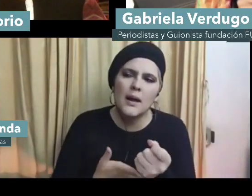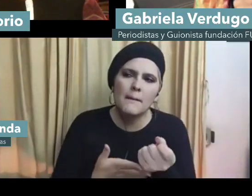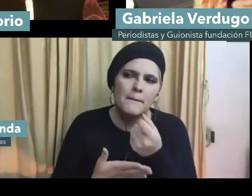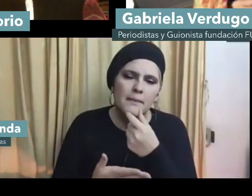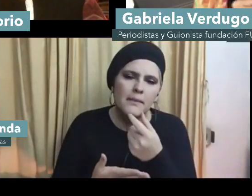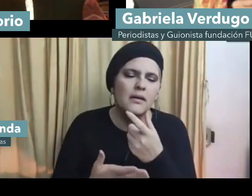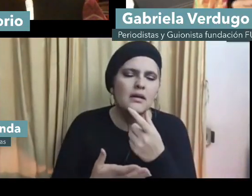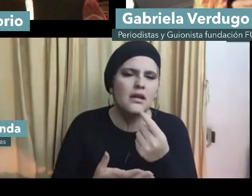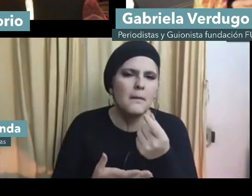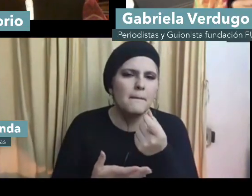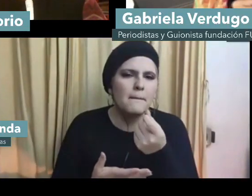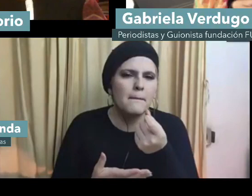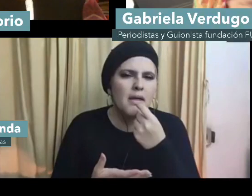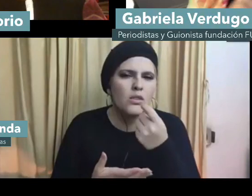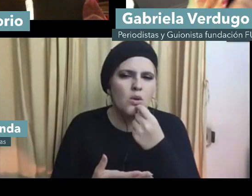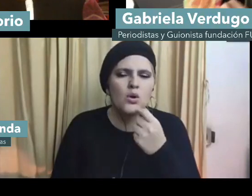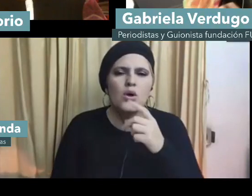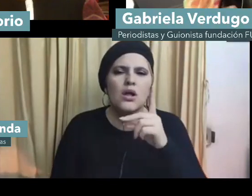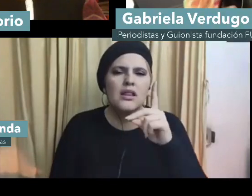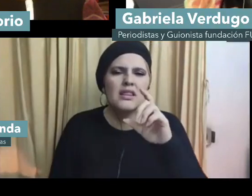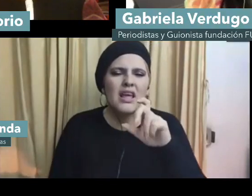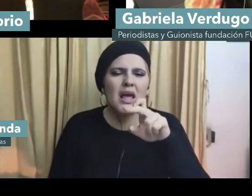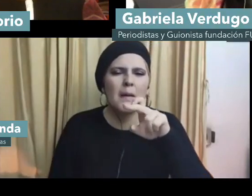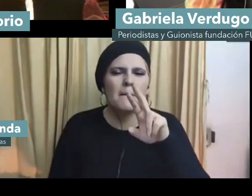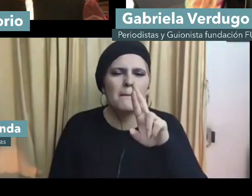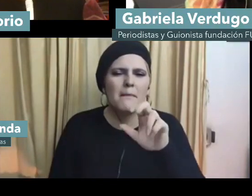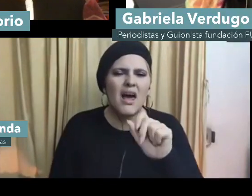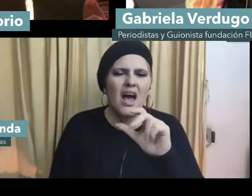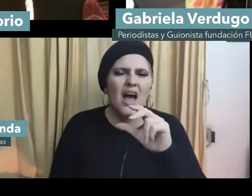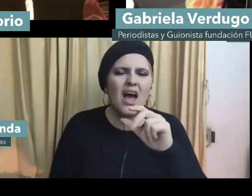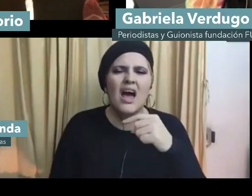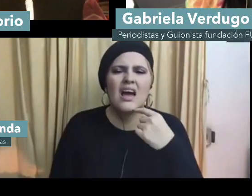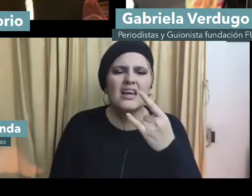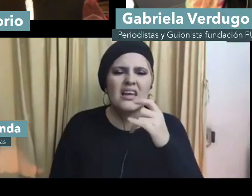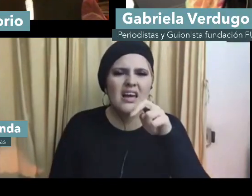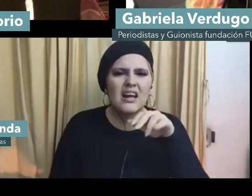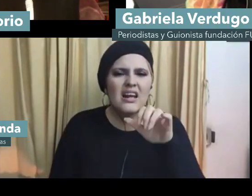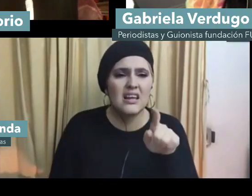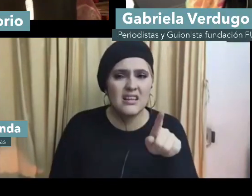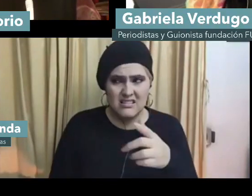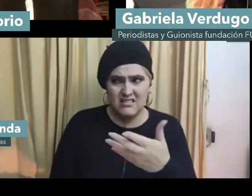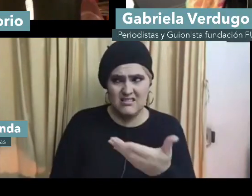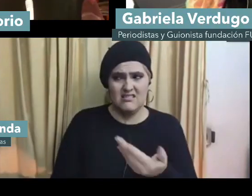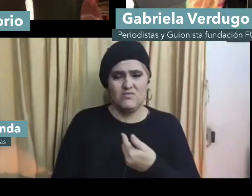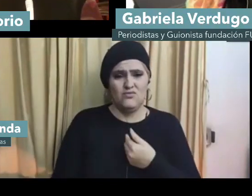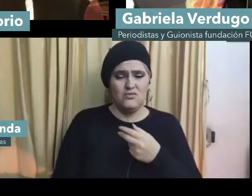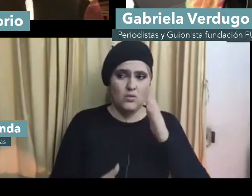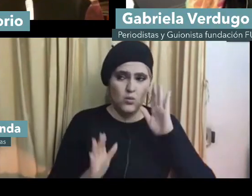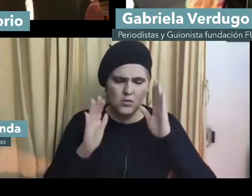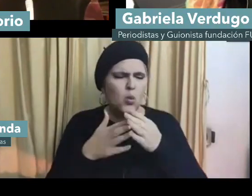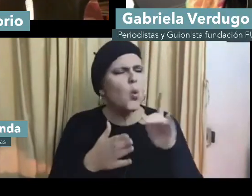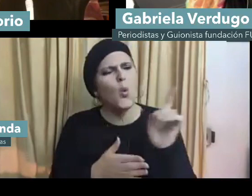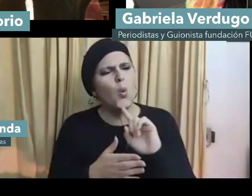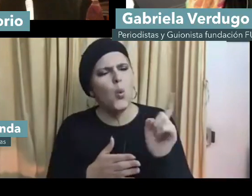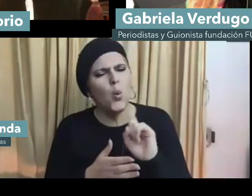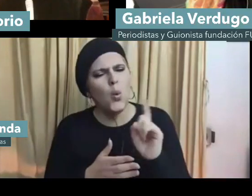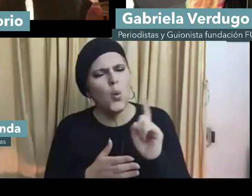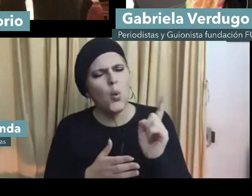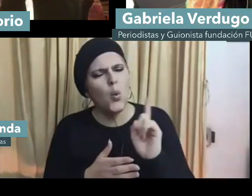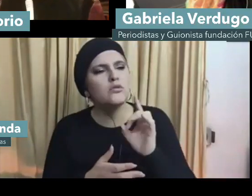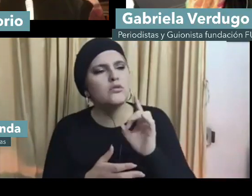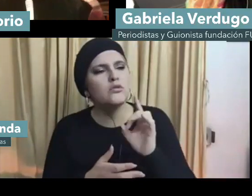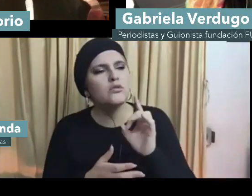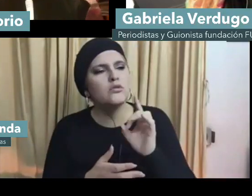afectaría su condición autista. No, no, para nada. No, es durante la gestación.